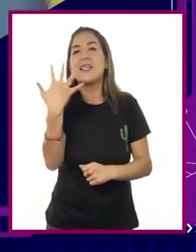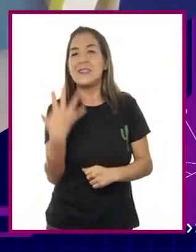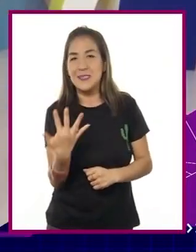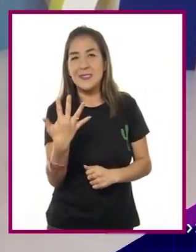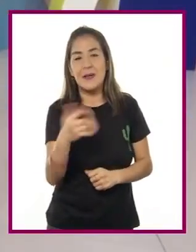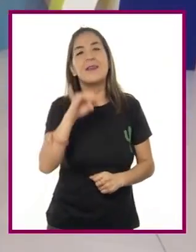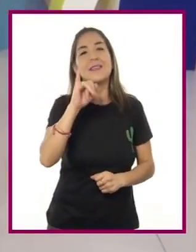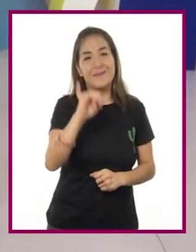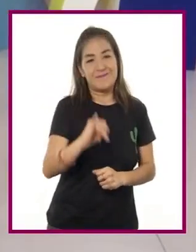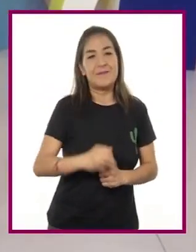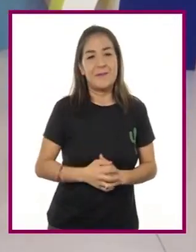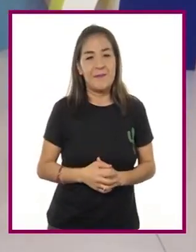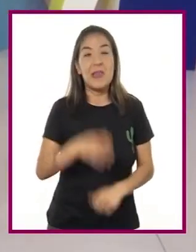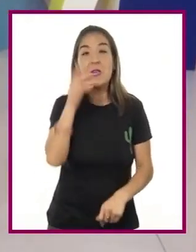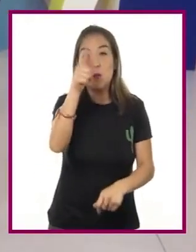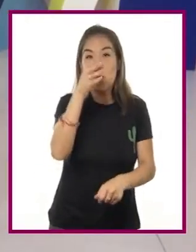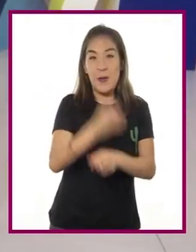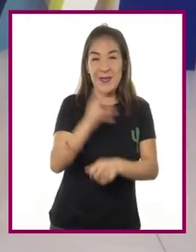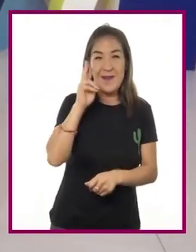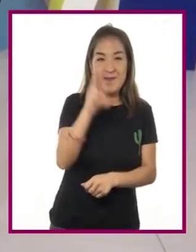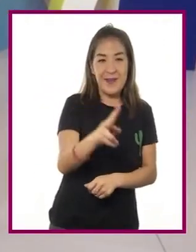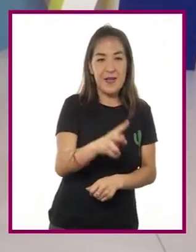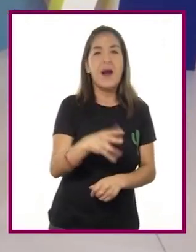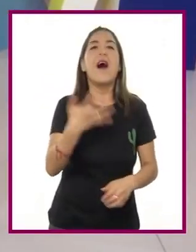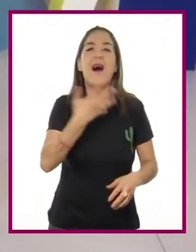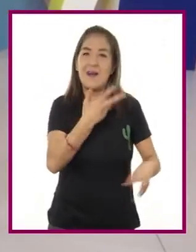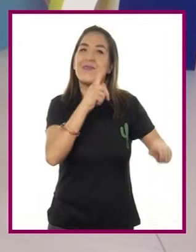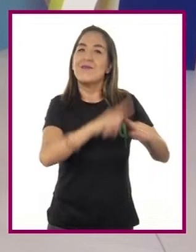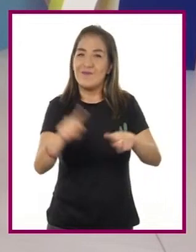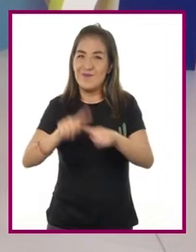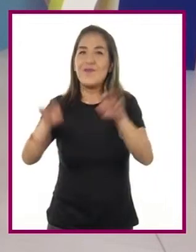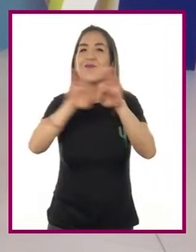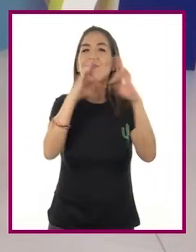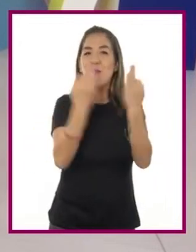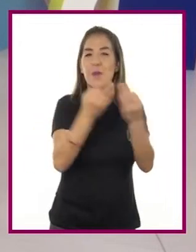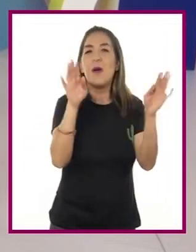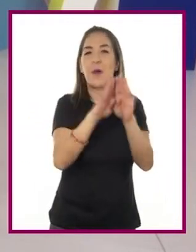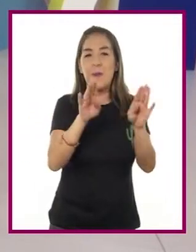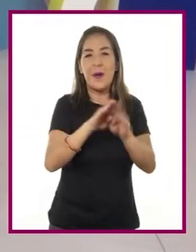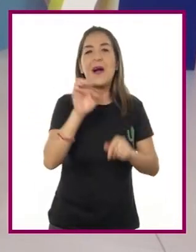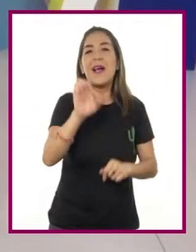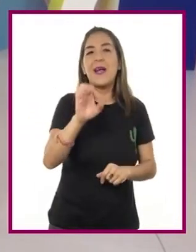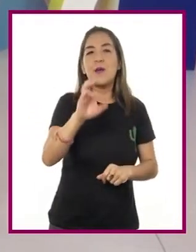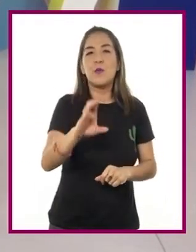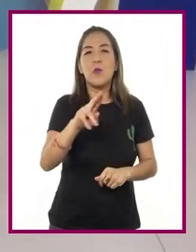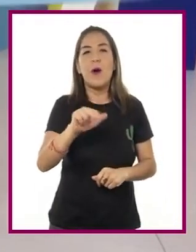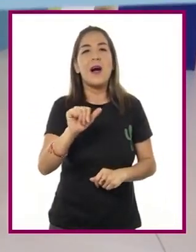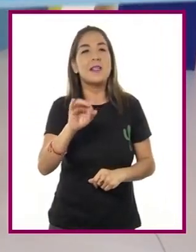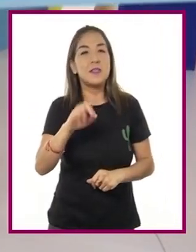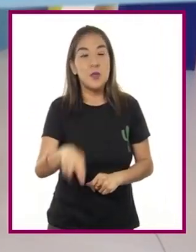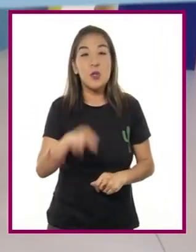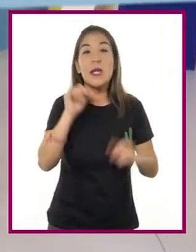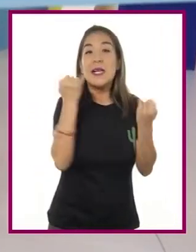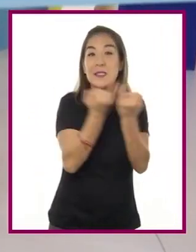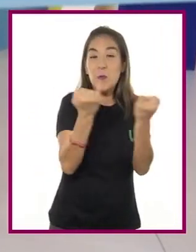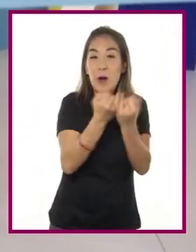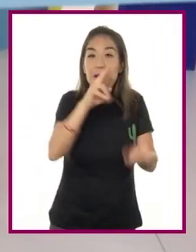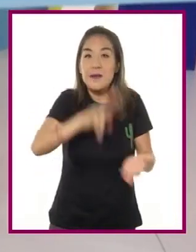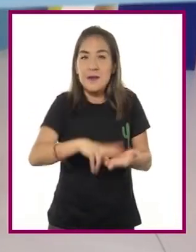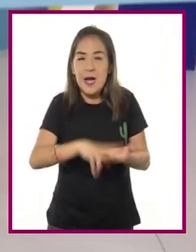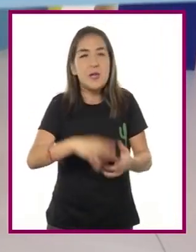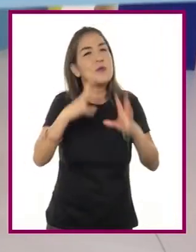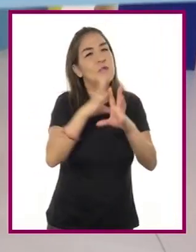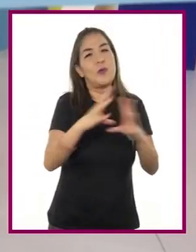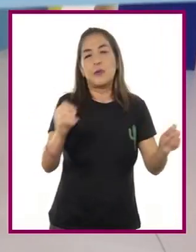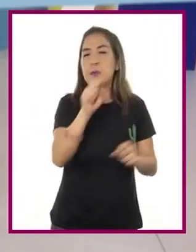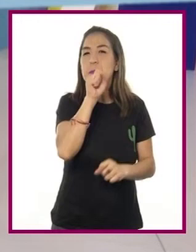Así es, Leslie. Como verás, tenemos muchas formas de expresar una ecuación. Mientras las expresiones sean equivalentes, la solución es